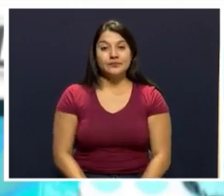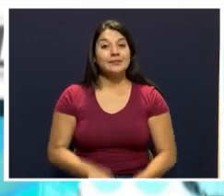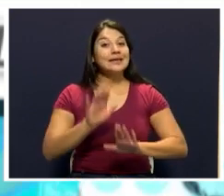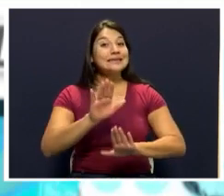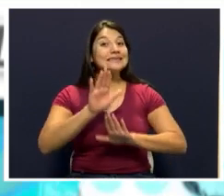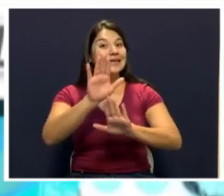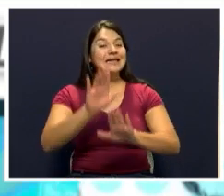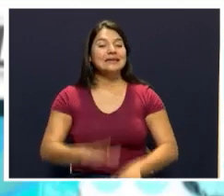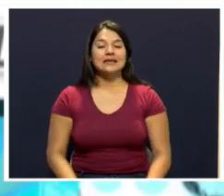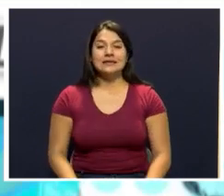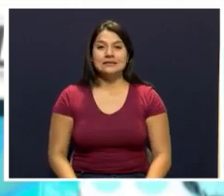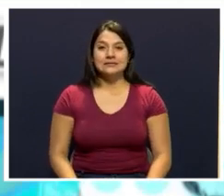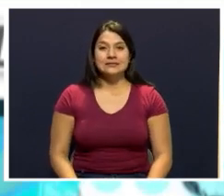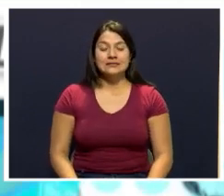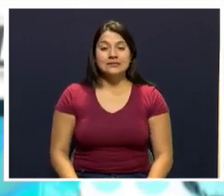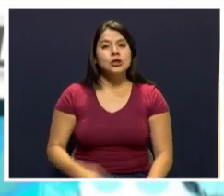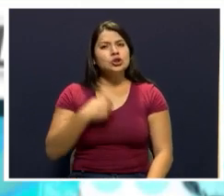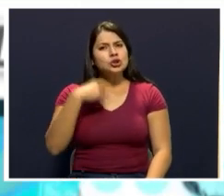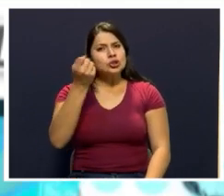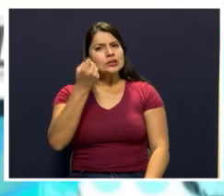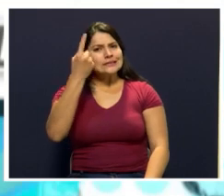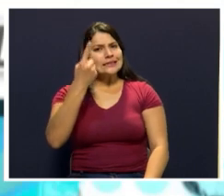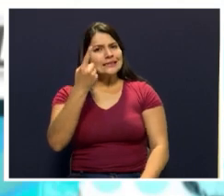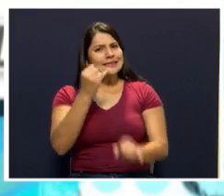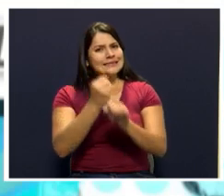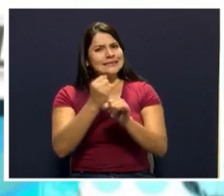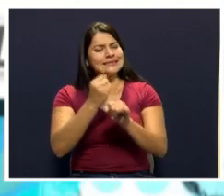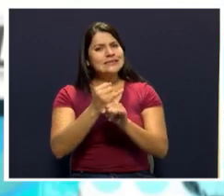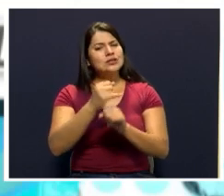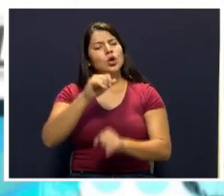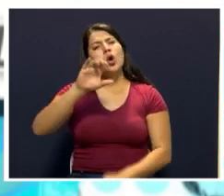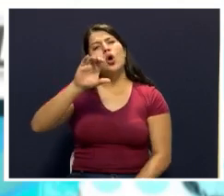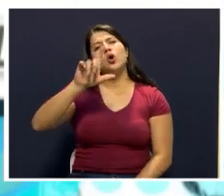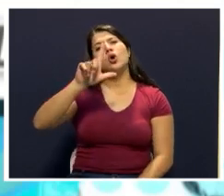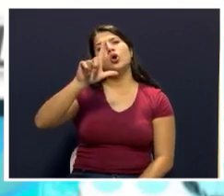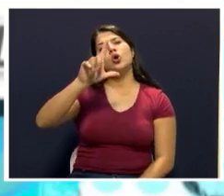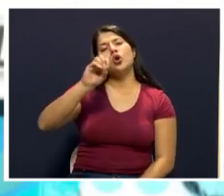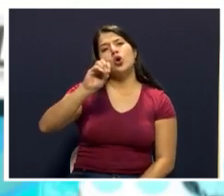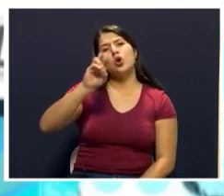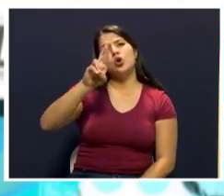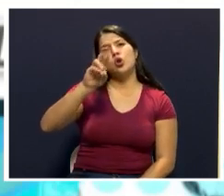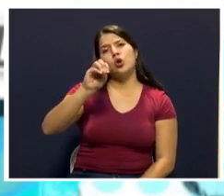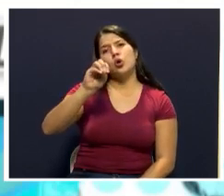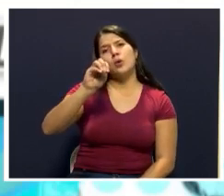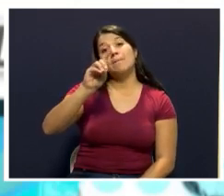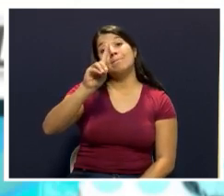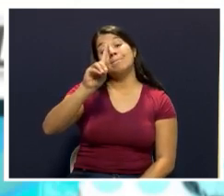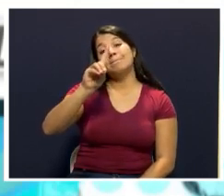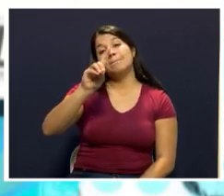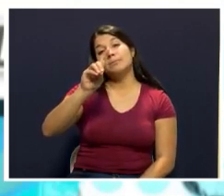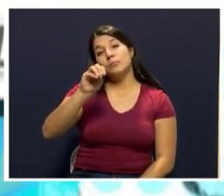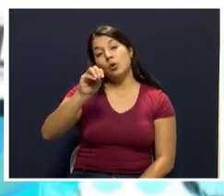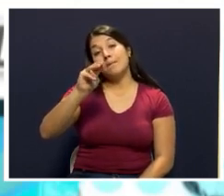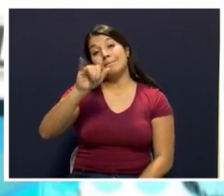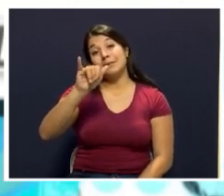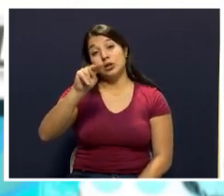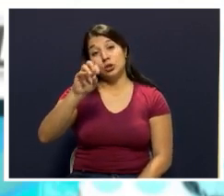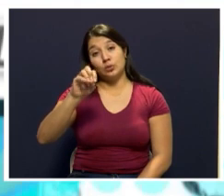Excelente. Doctor Gutiérrez, entiendo que el Instituto Clodomiro Picado trabaja en 2 estrategias posibles de